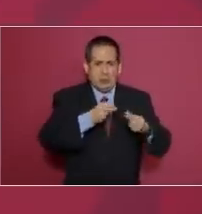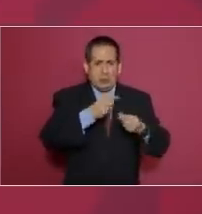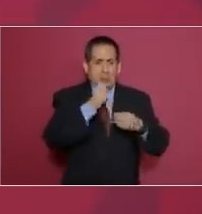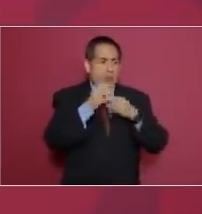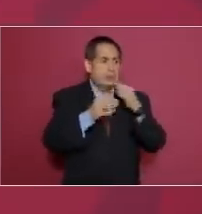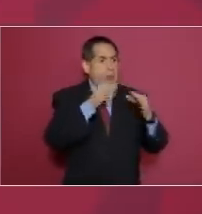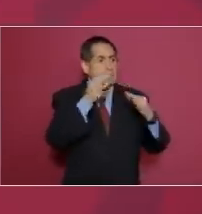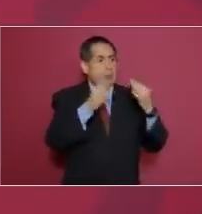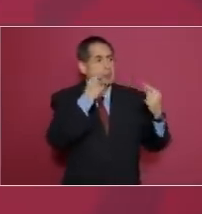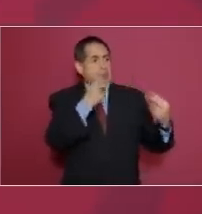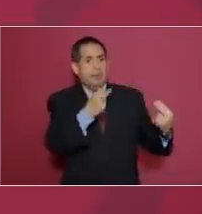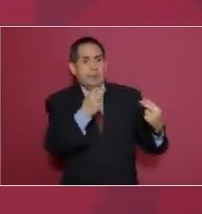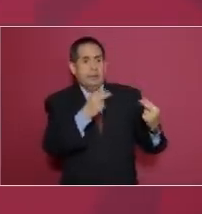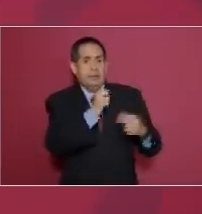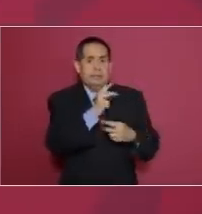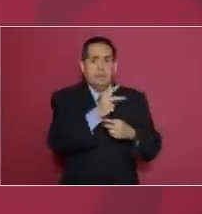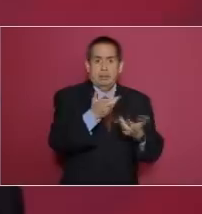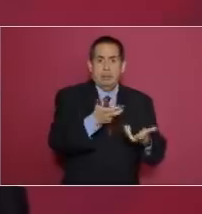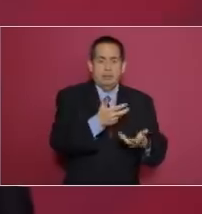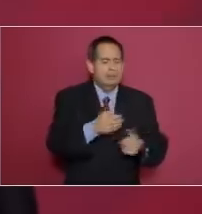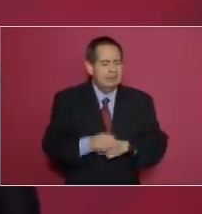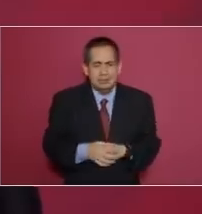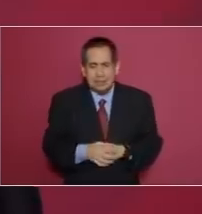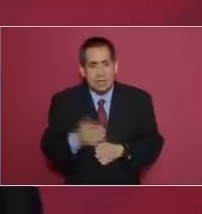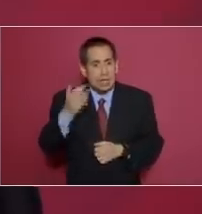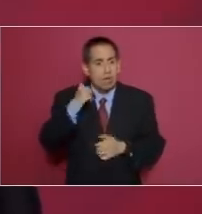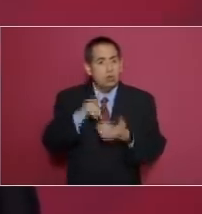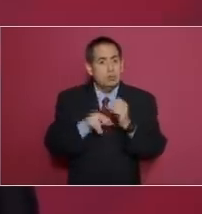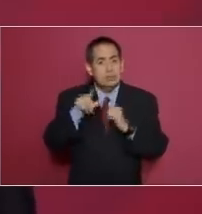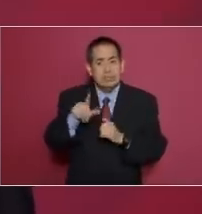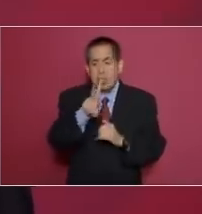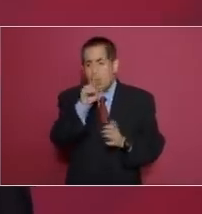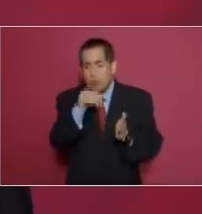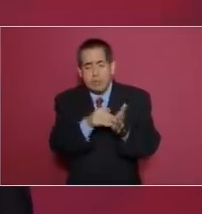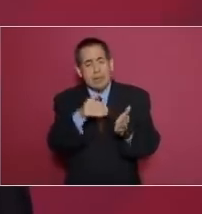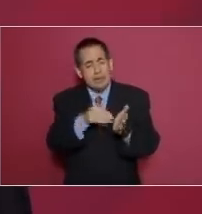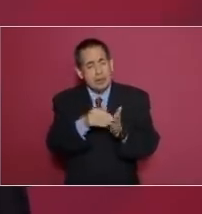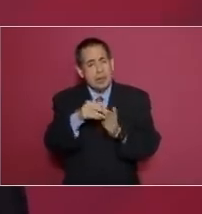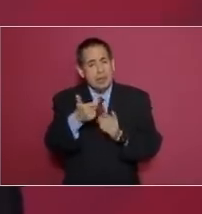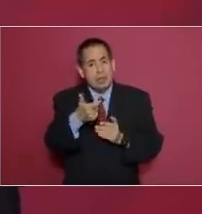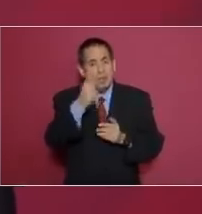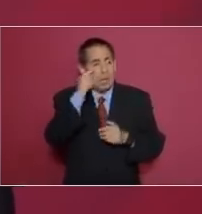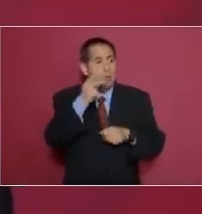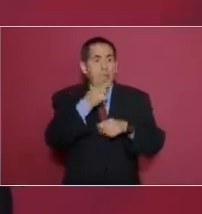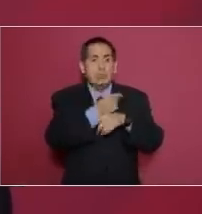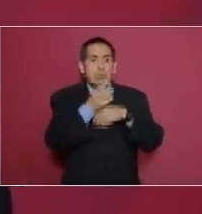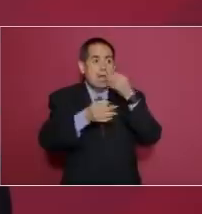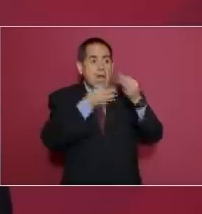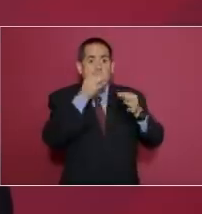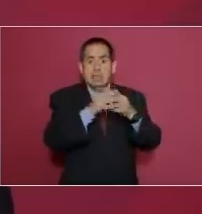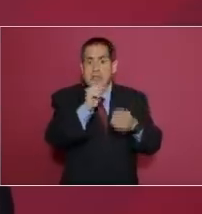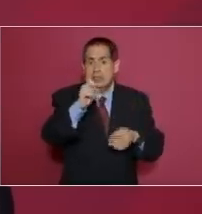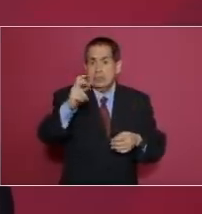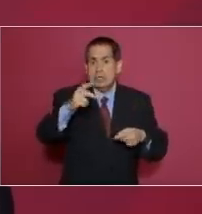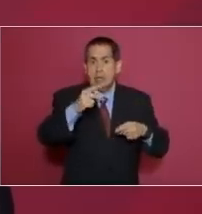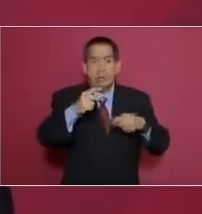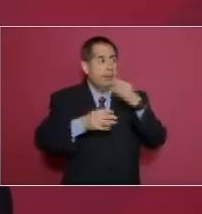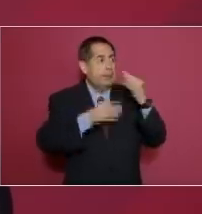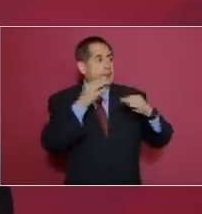En el 2017, 2,000 millones de pesos de publicidad en la Secretaría de Educación.